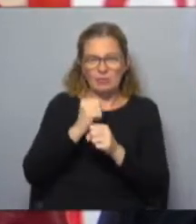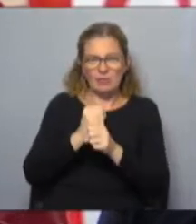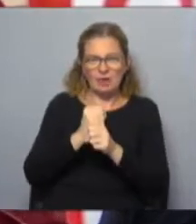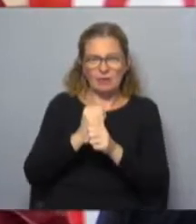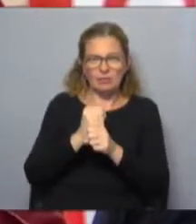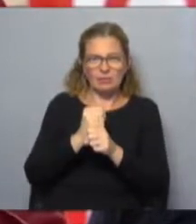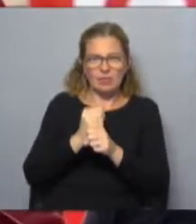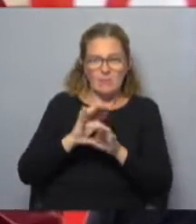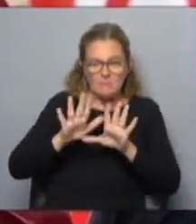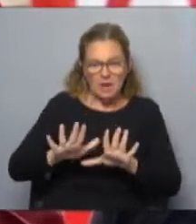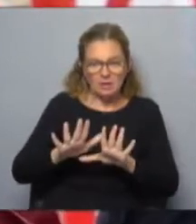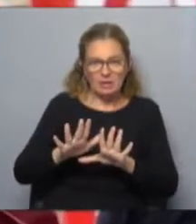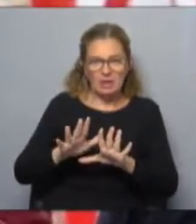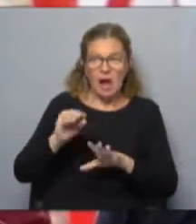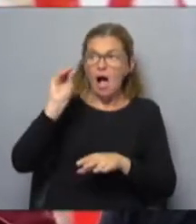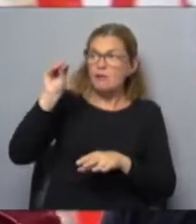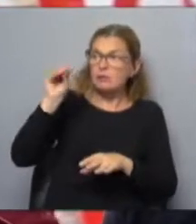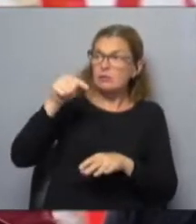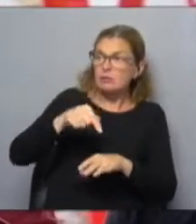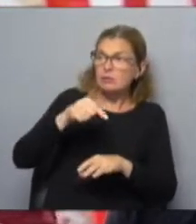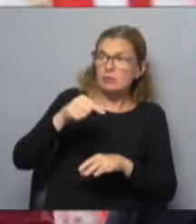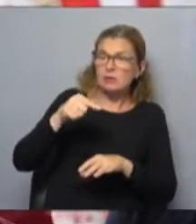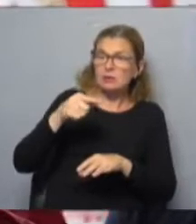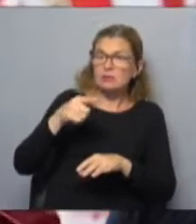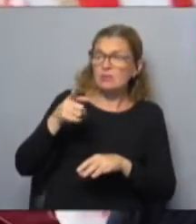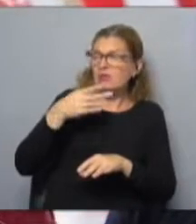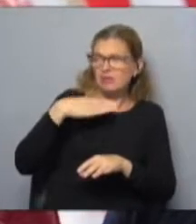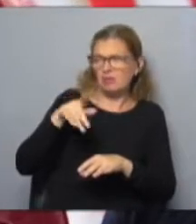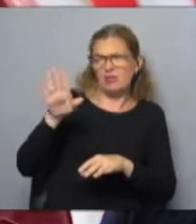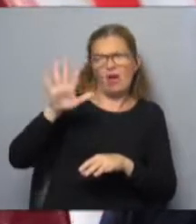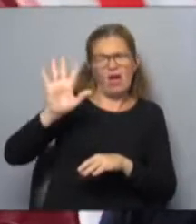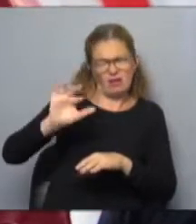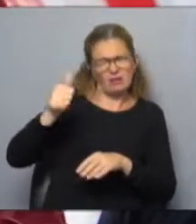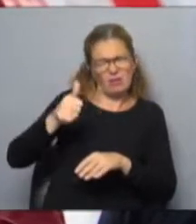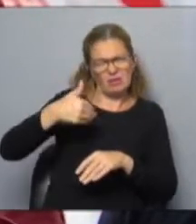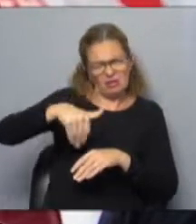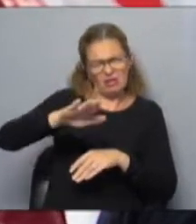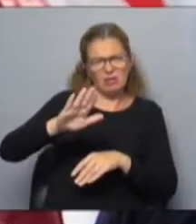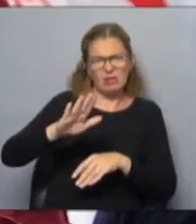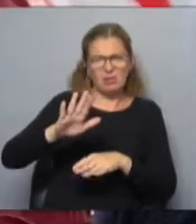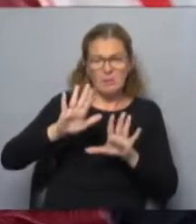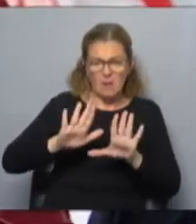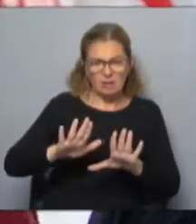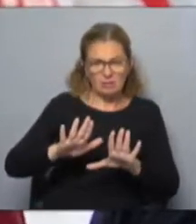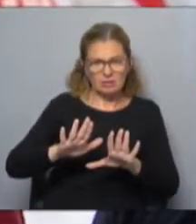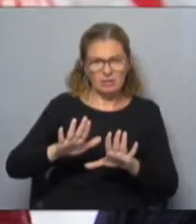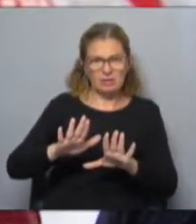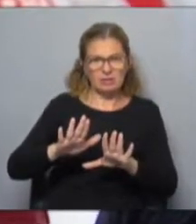el riesgo. Y le avisó al supervisor y como el supervisor entendió que no había ningún riesgo, se habló con mantenimiento y se detuvo la